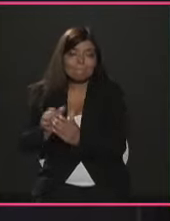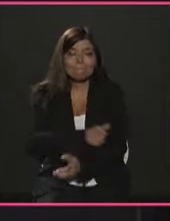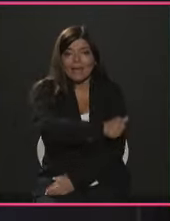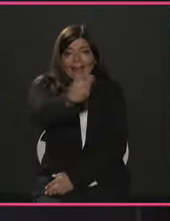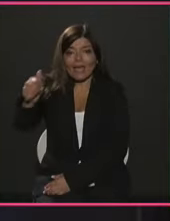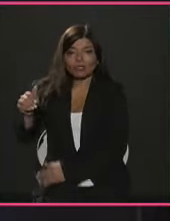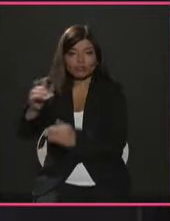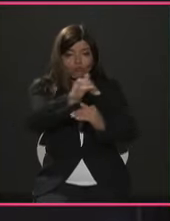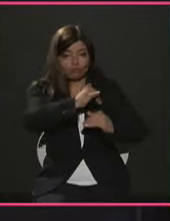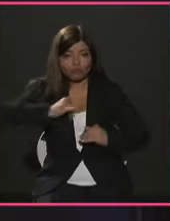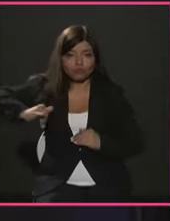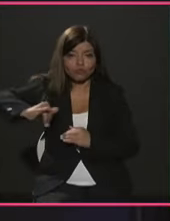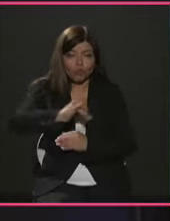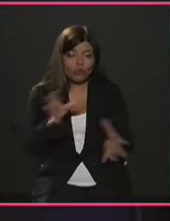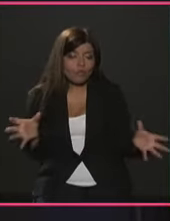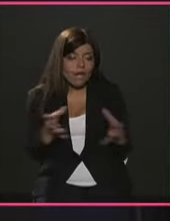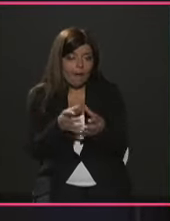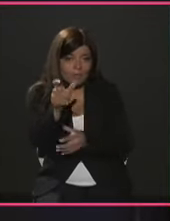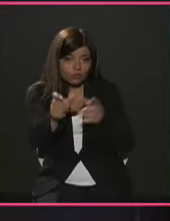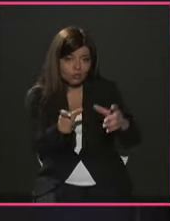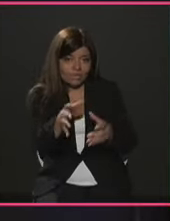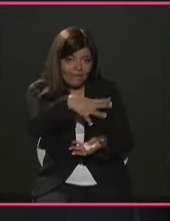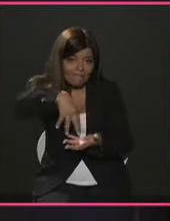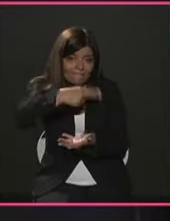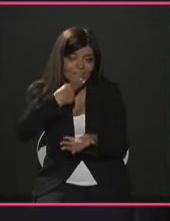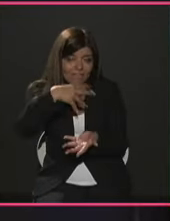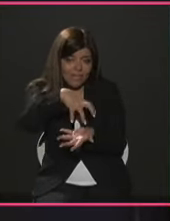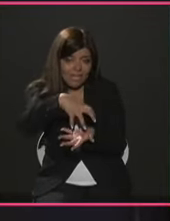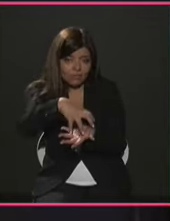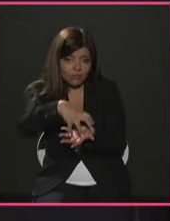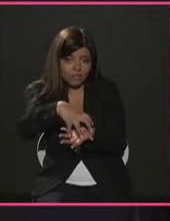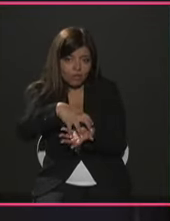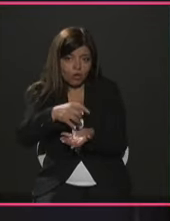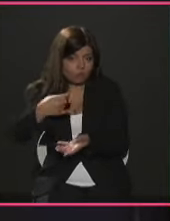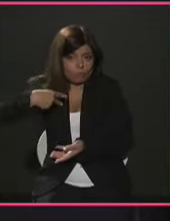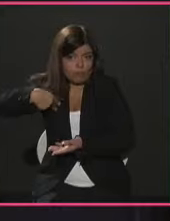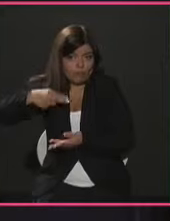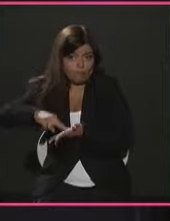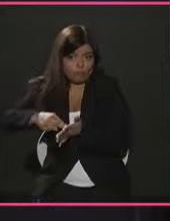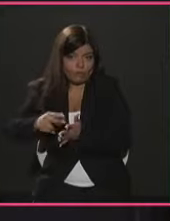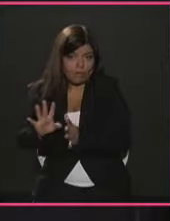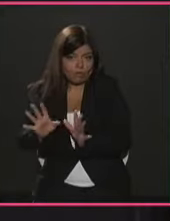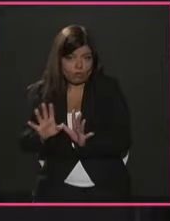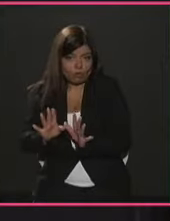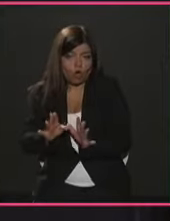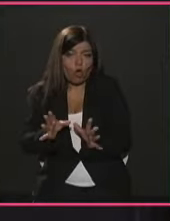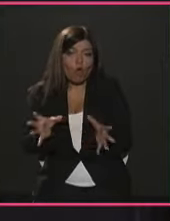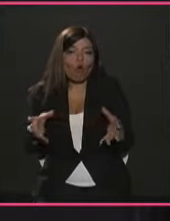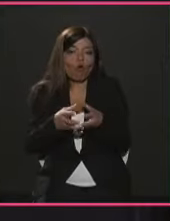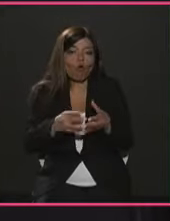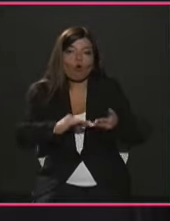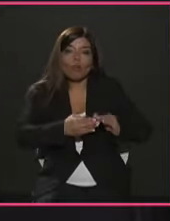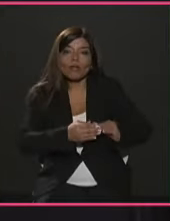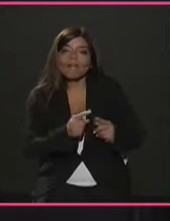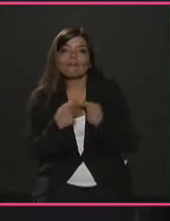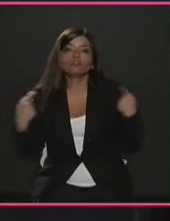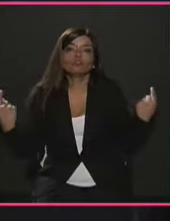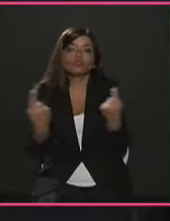tribute en una idea en conjunto y no solamente en resolver mi propio problema en una comunidad compleja